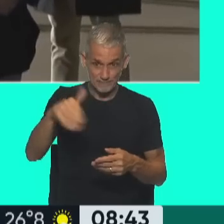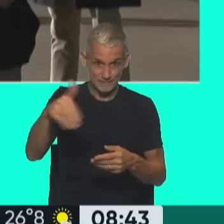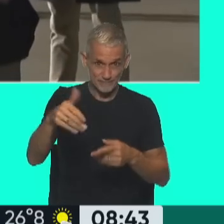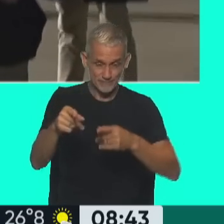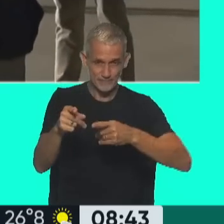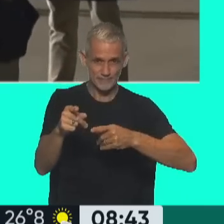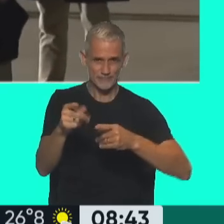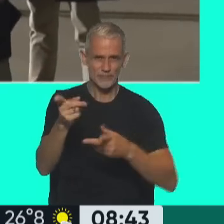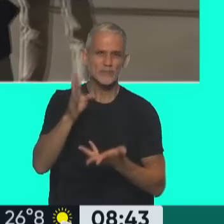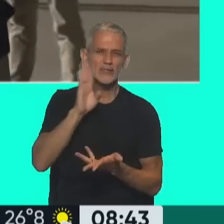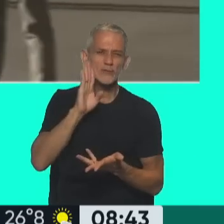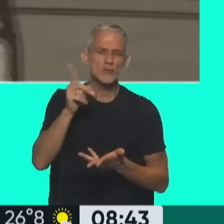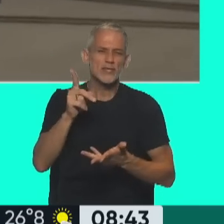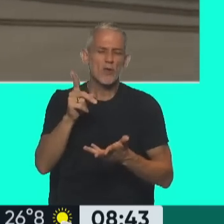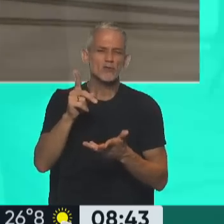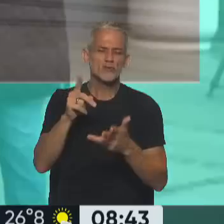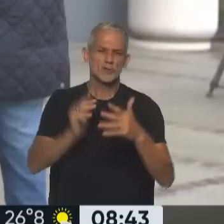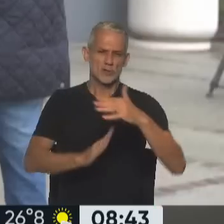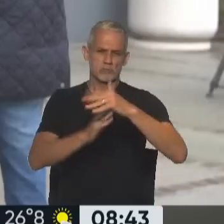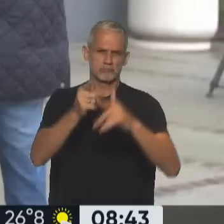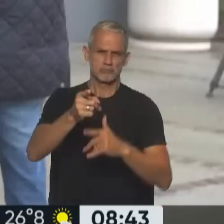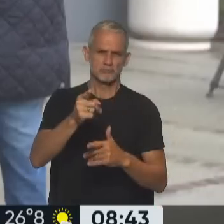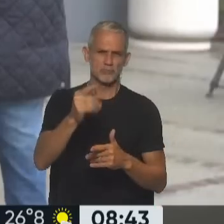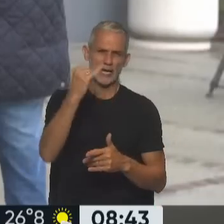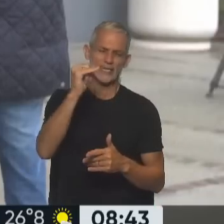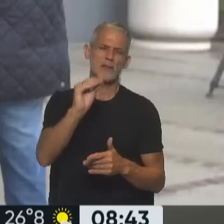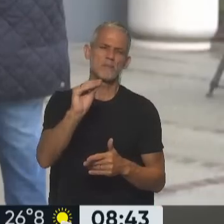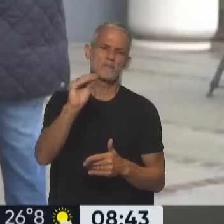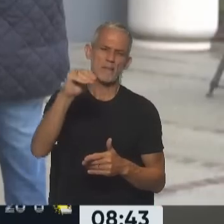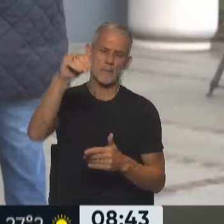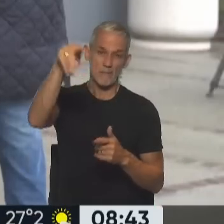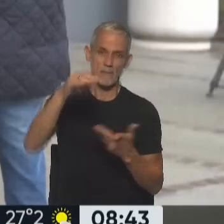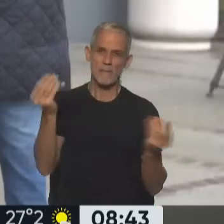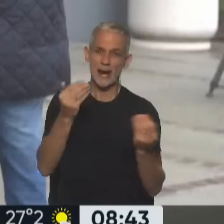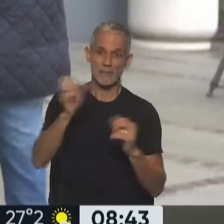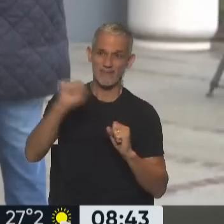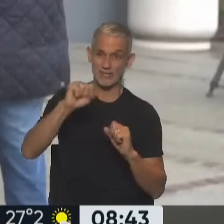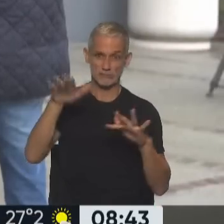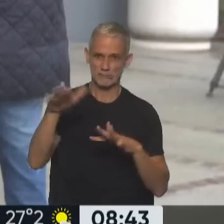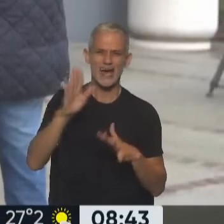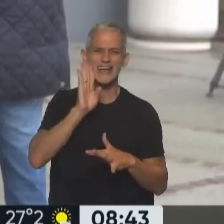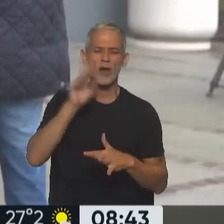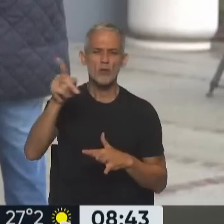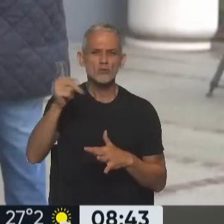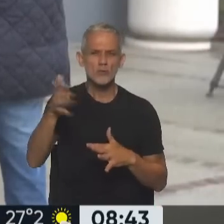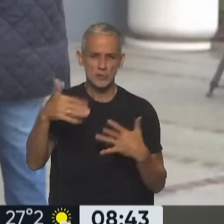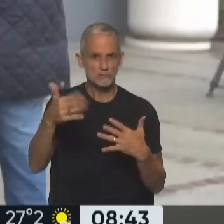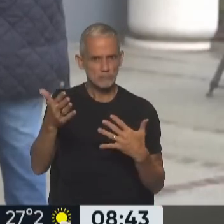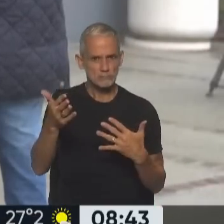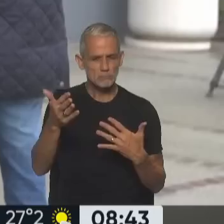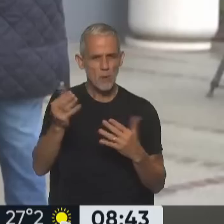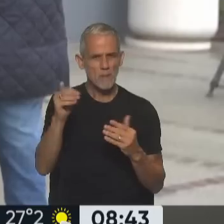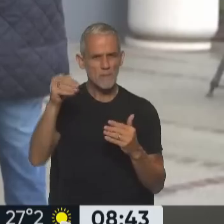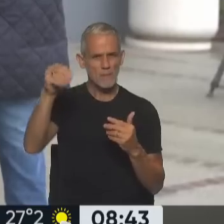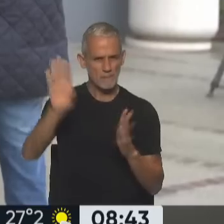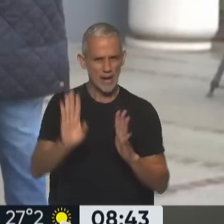llevando adelante por parte de la Reserva Federal, una estrategia para intentar bajar la inflación que en los Estados Unidos está pesando cada vez